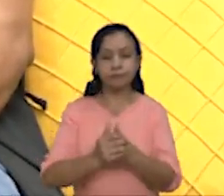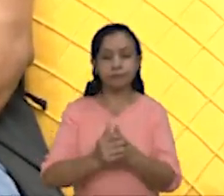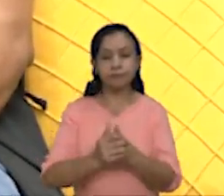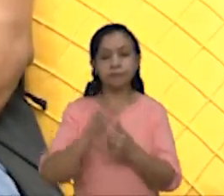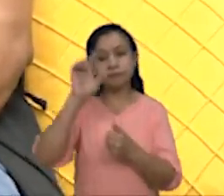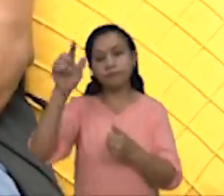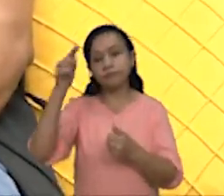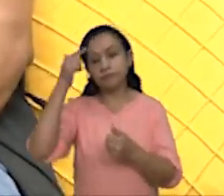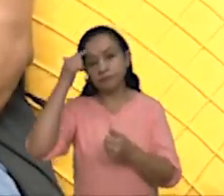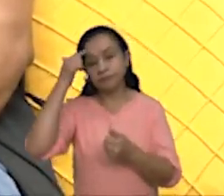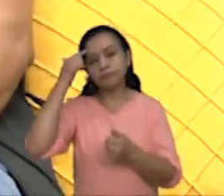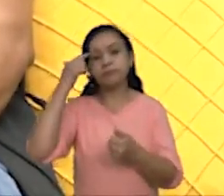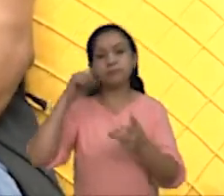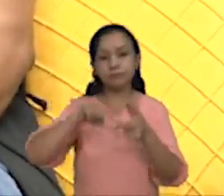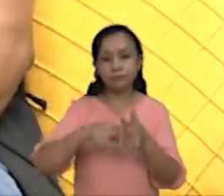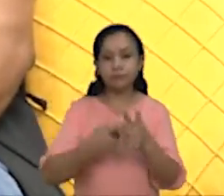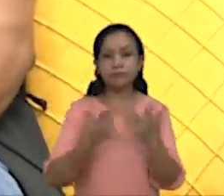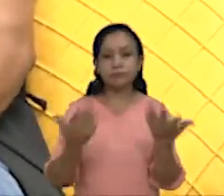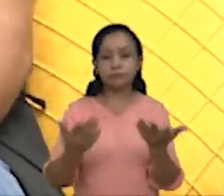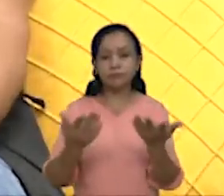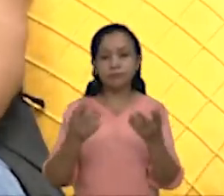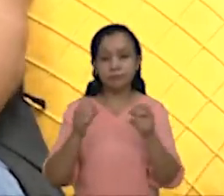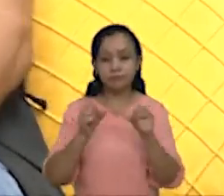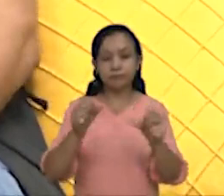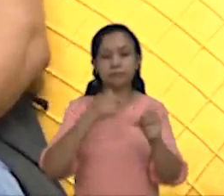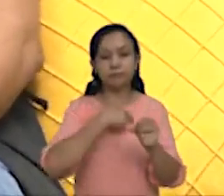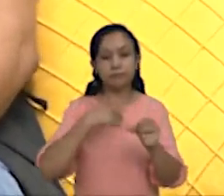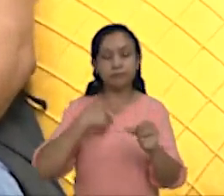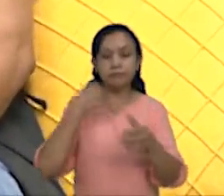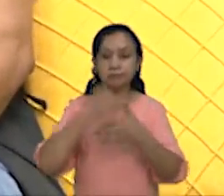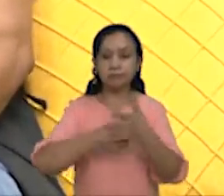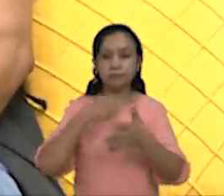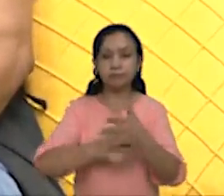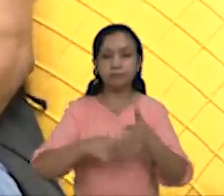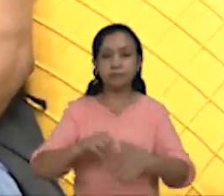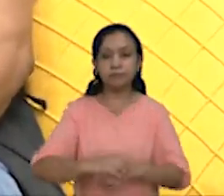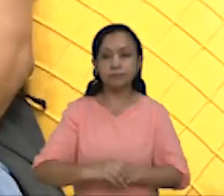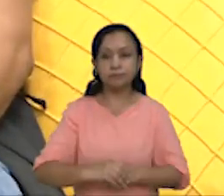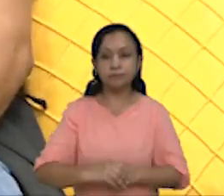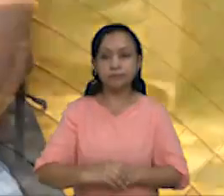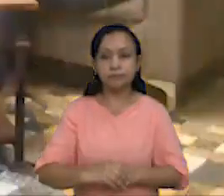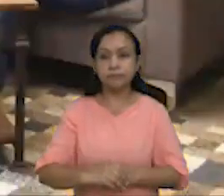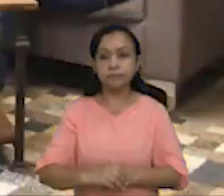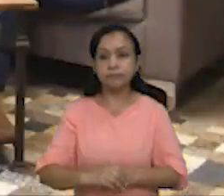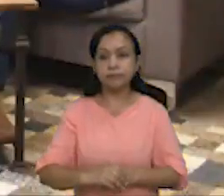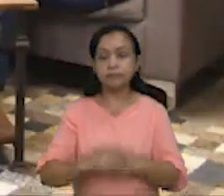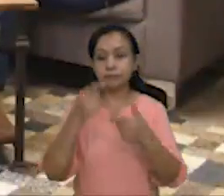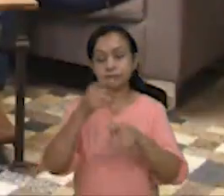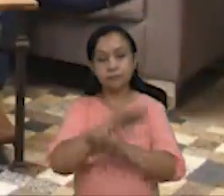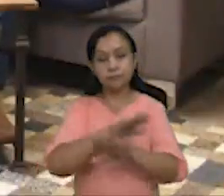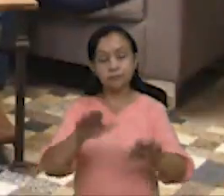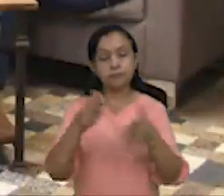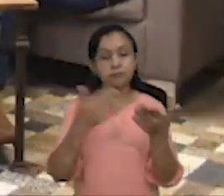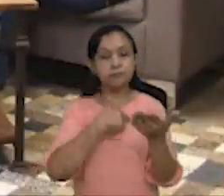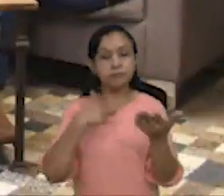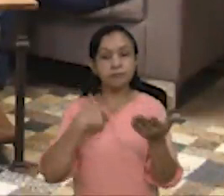este gobierno, pero que desgraciadamente estamos en esa vía y hay que hacer el esfuerzo. Ok. Puntualmente, para ir concluyendo,